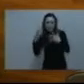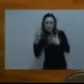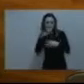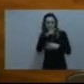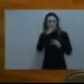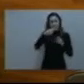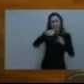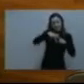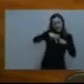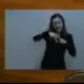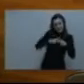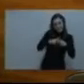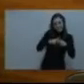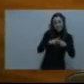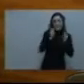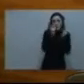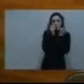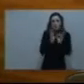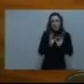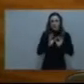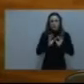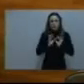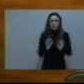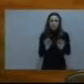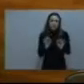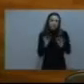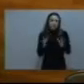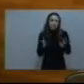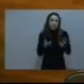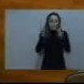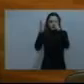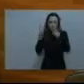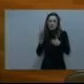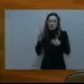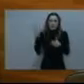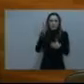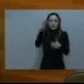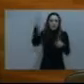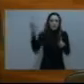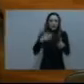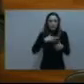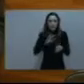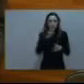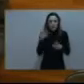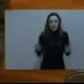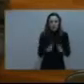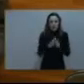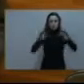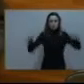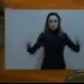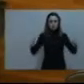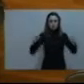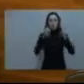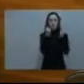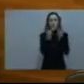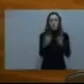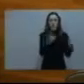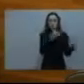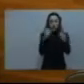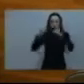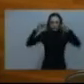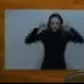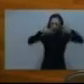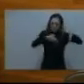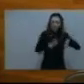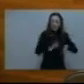cifras se puede usted hacer una idea de la magnitud y de la amplitud y del número de alumnos y alumnas a las que llega, contó